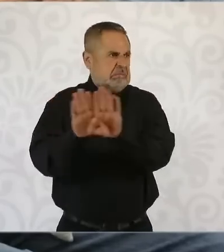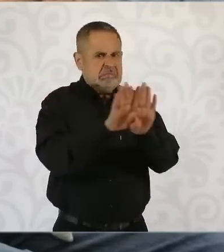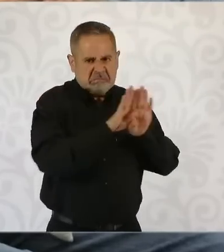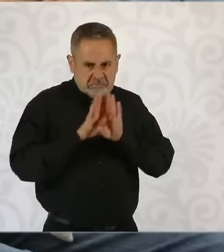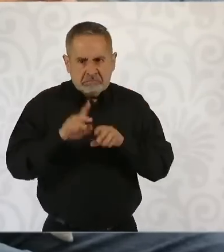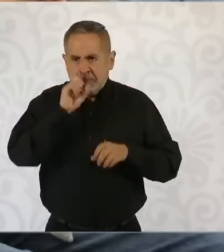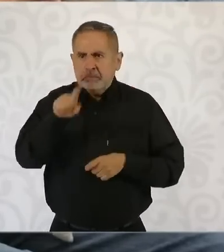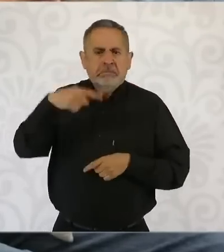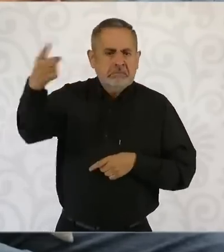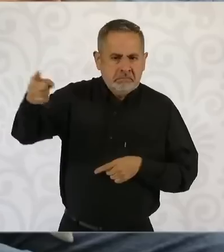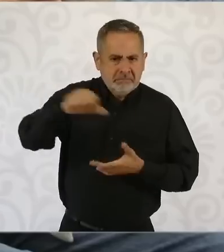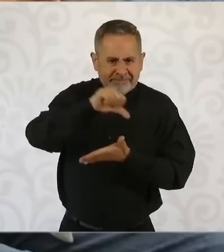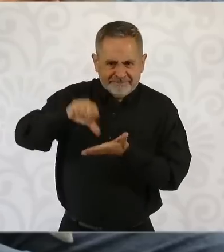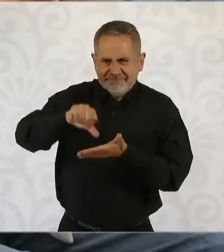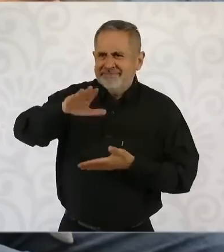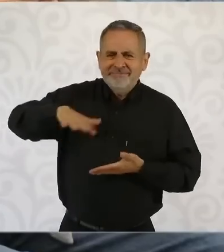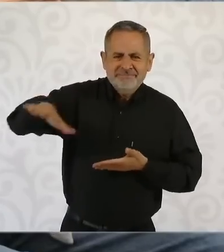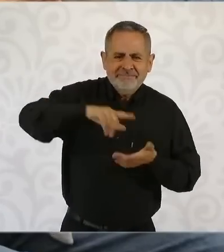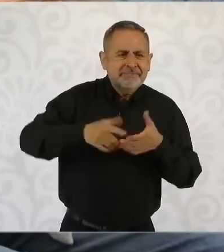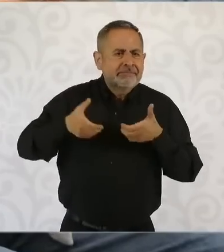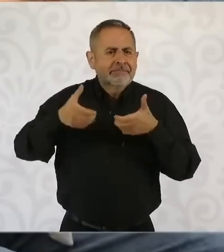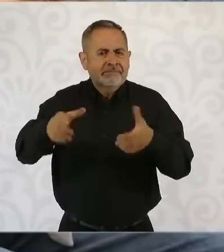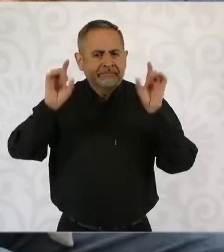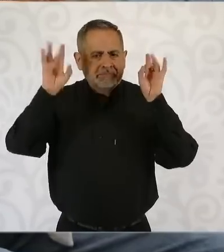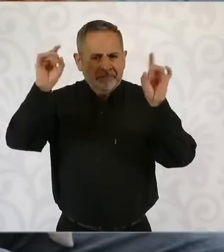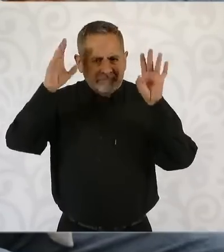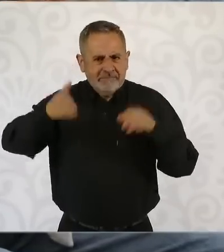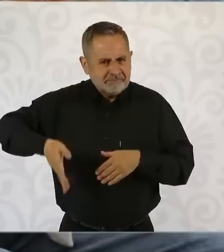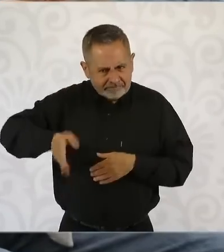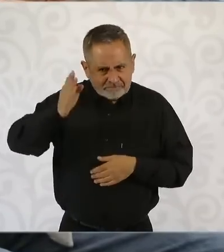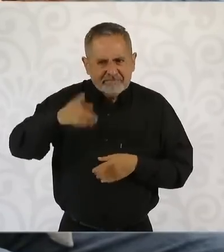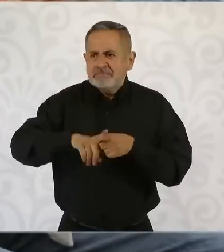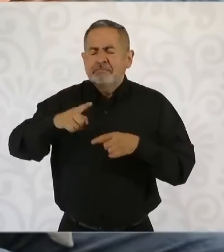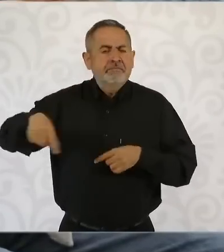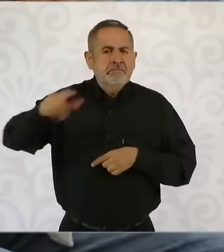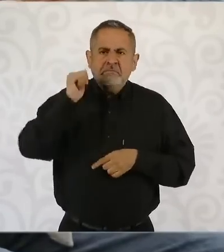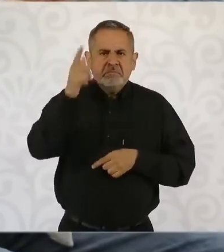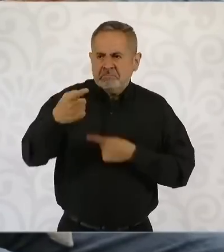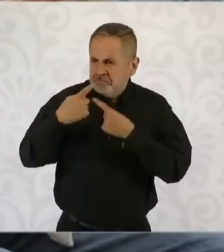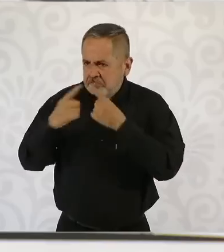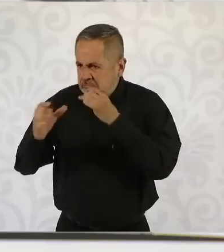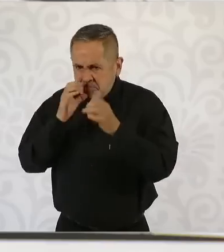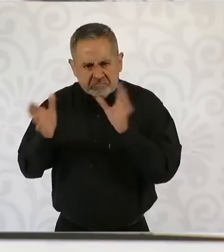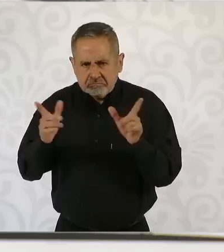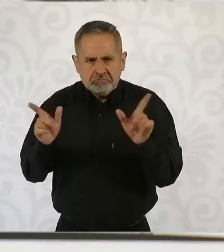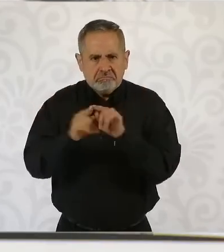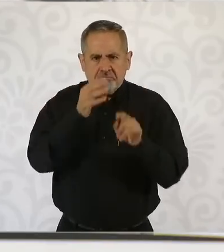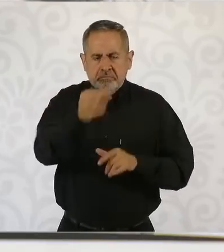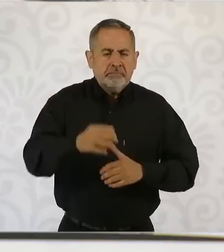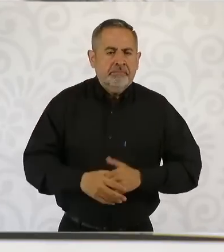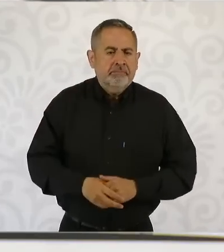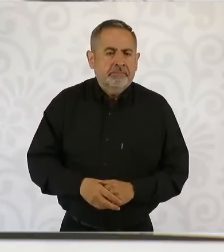sino también el centro de la ciudad, de Avenida Reforma, no sé si hubo algún avance de diálogo con ellos. Sería todo.